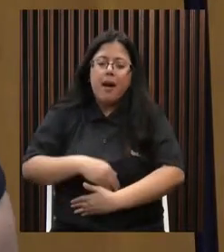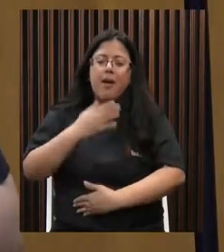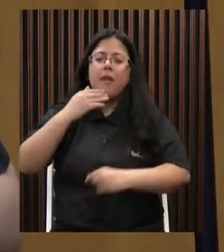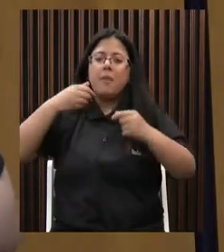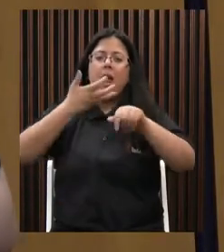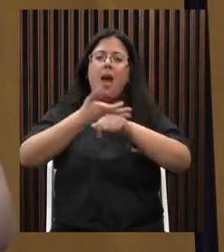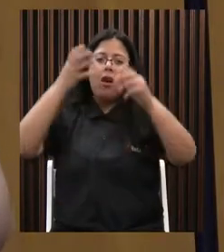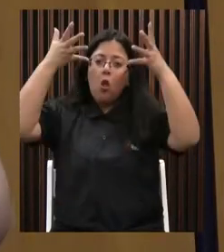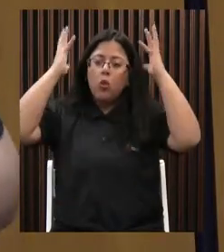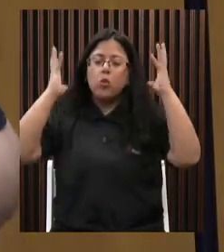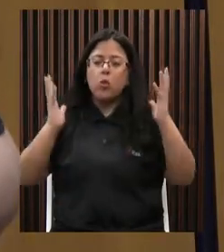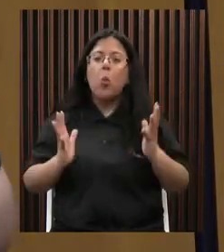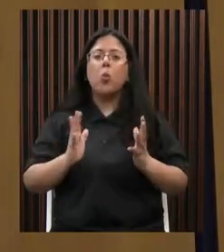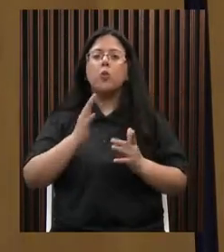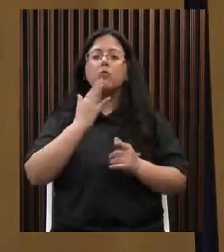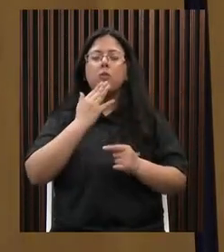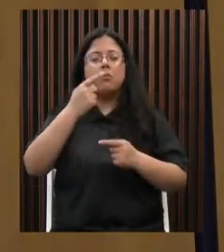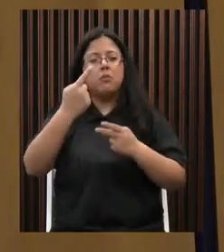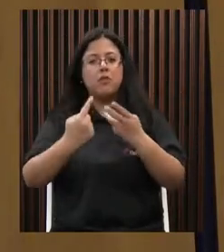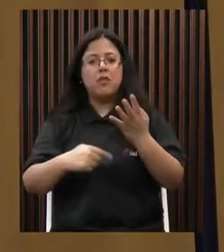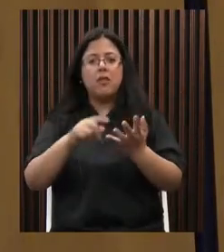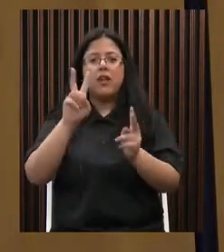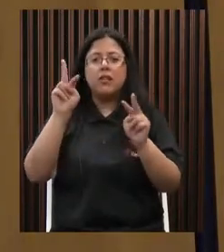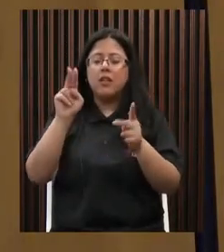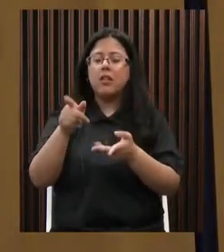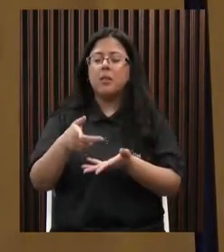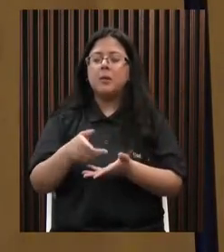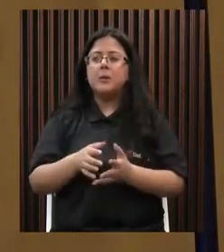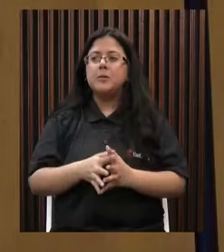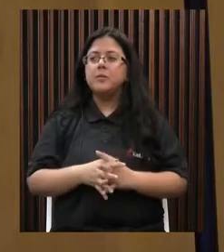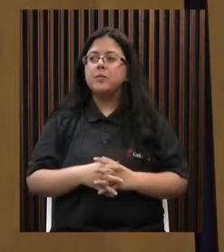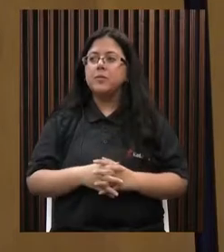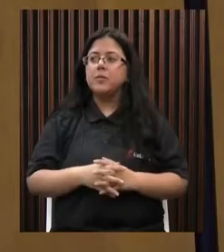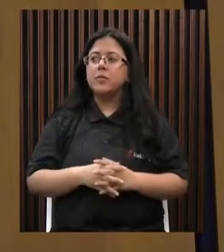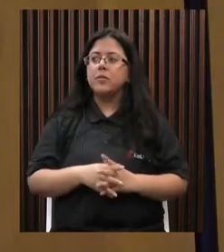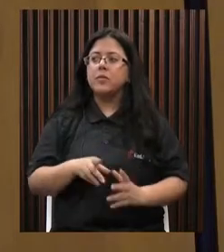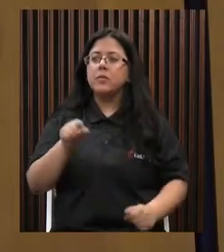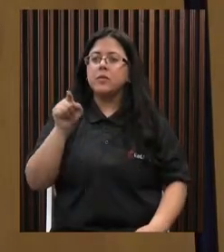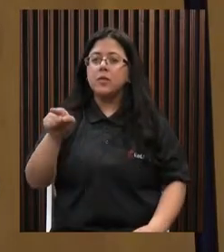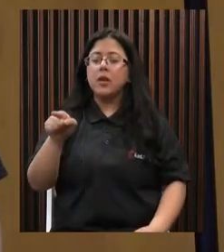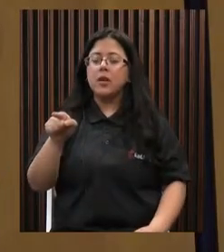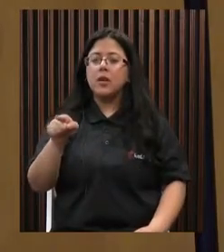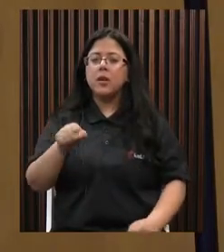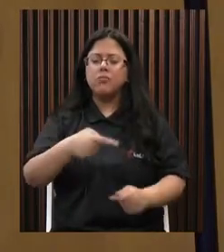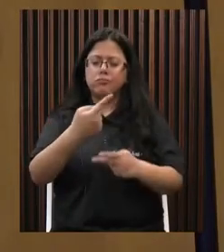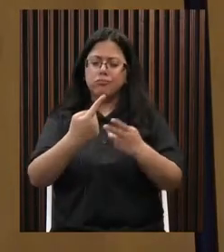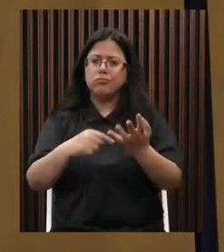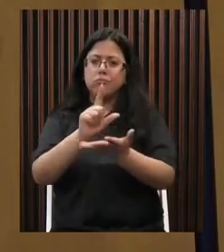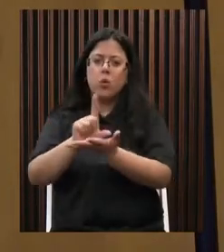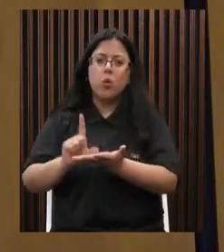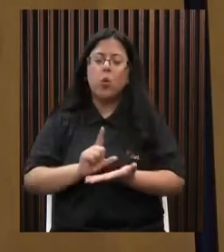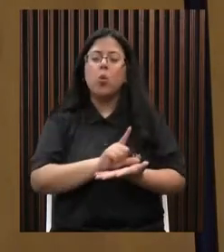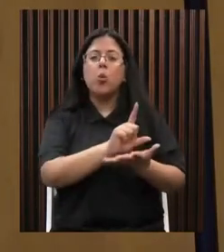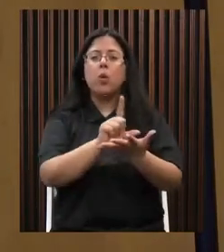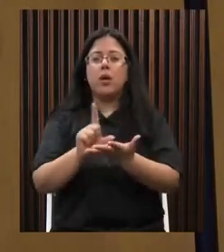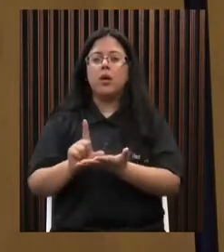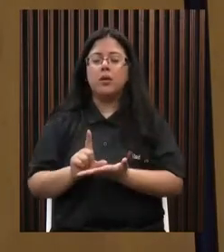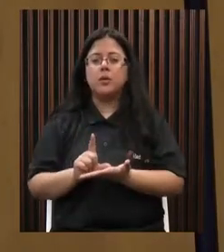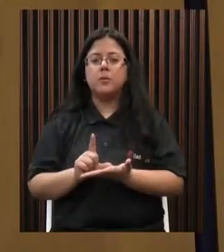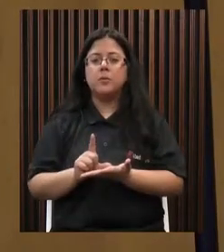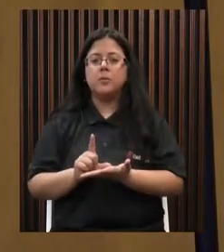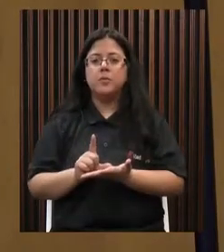también un gancho que te ayuda a moverte de un lado a otro. Está en muchos lugares, en muchos